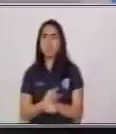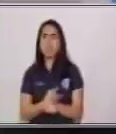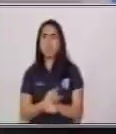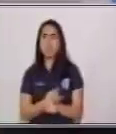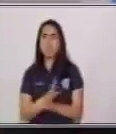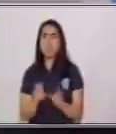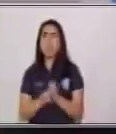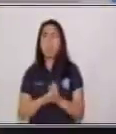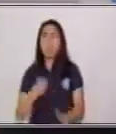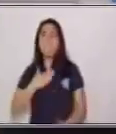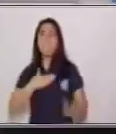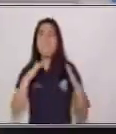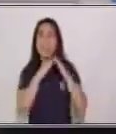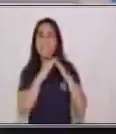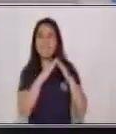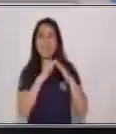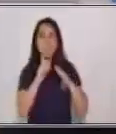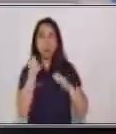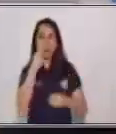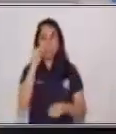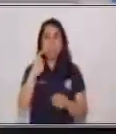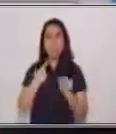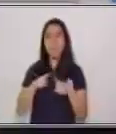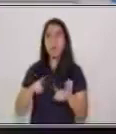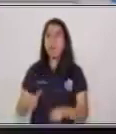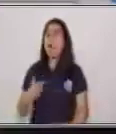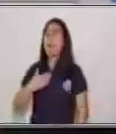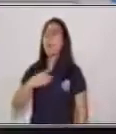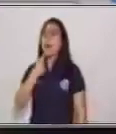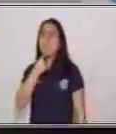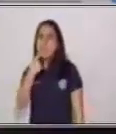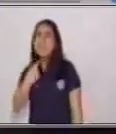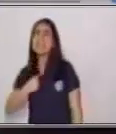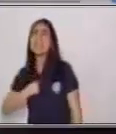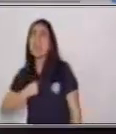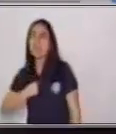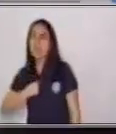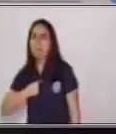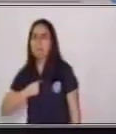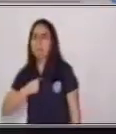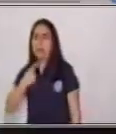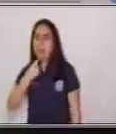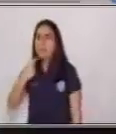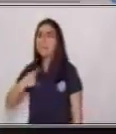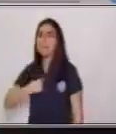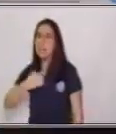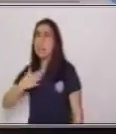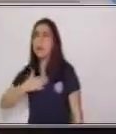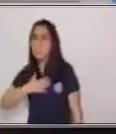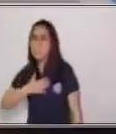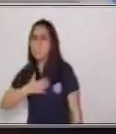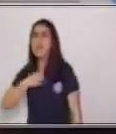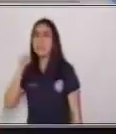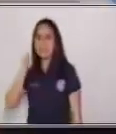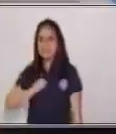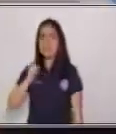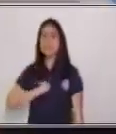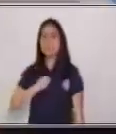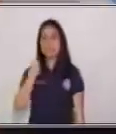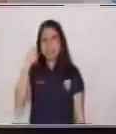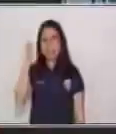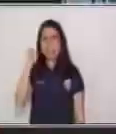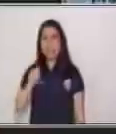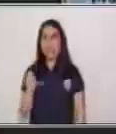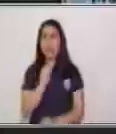mí. Luego tú en posesivo, tu casa, tu libro. Tú se tilda cuando es